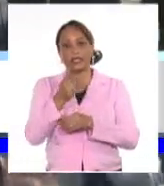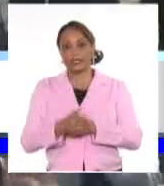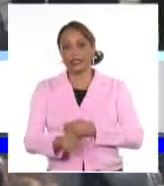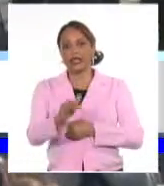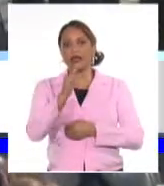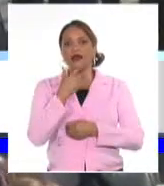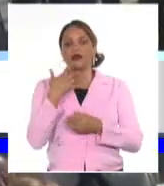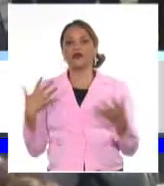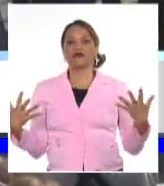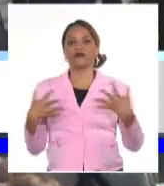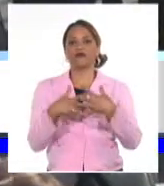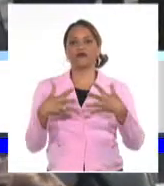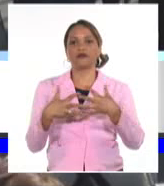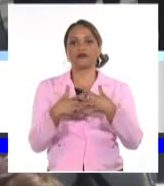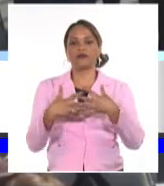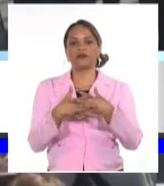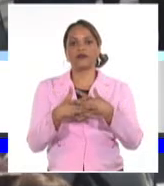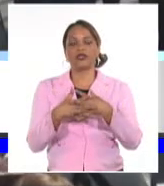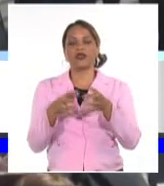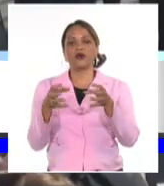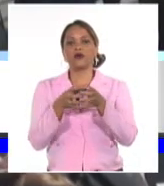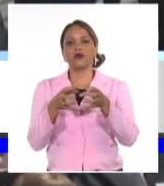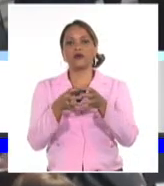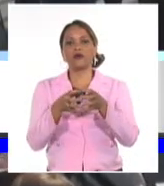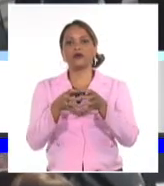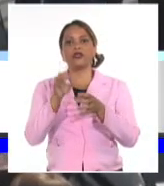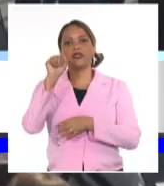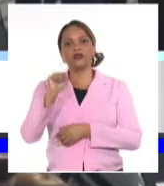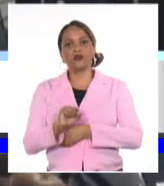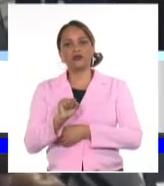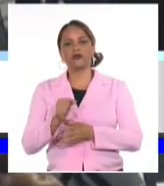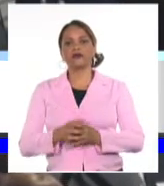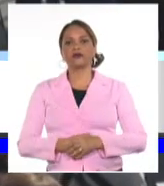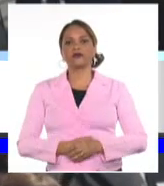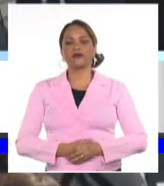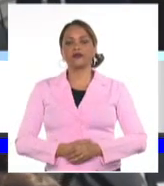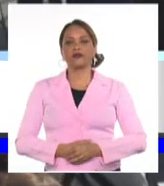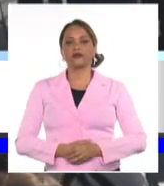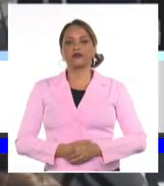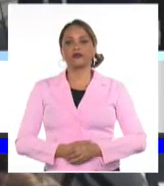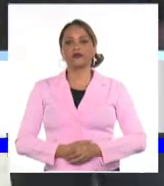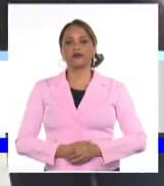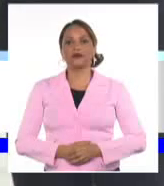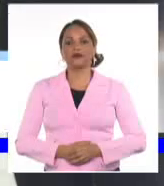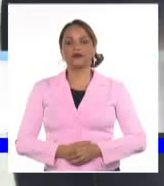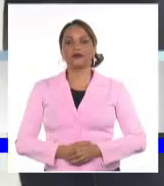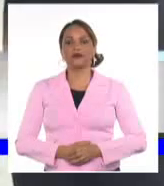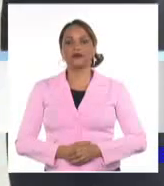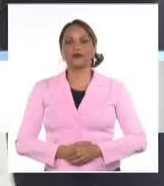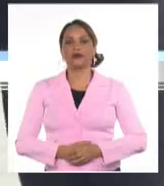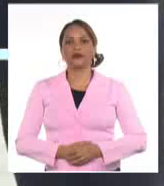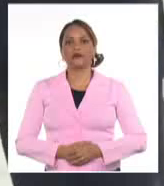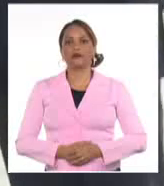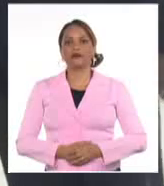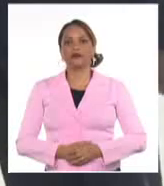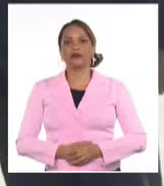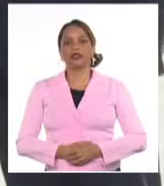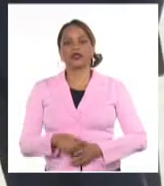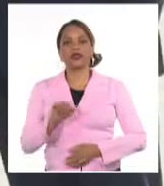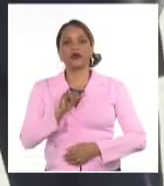arancel externo común del sur que les cobra el bloque a terceros países. También adoptará la nomenclatura del mencionado